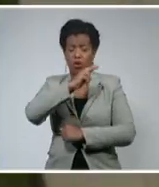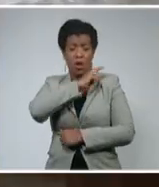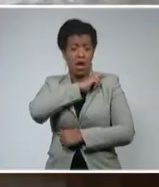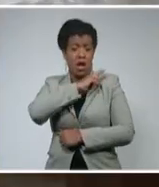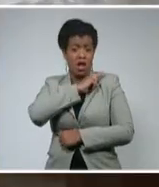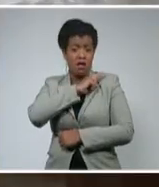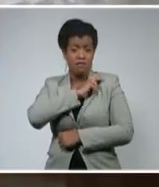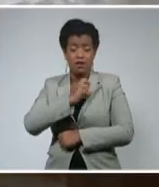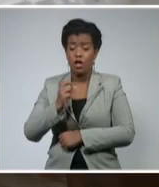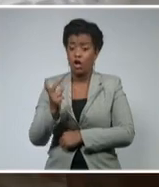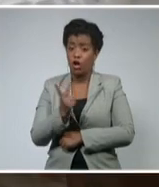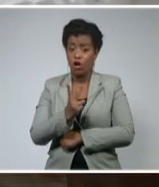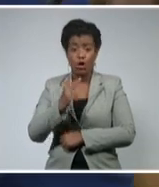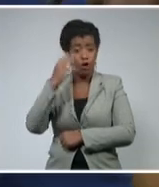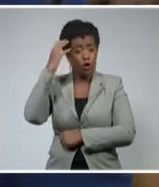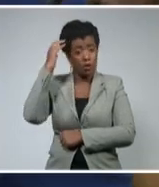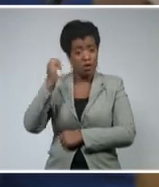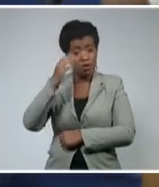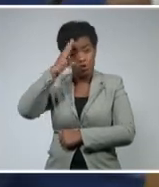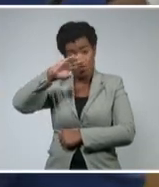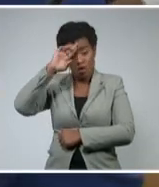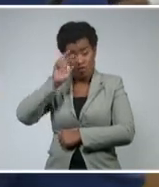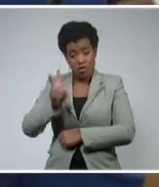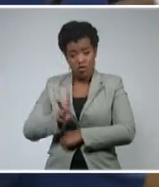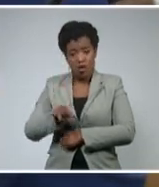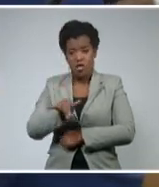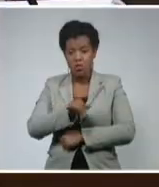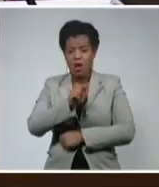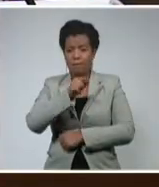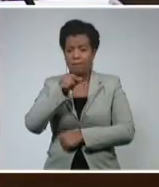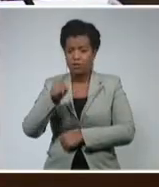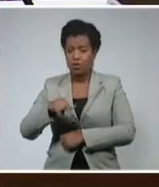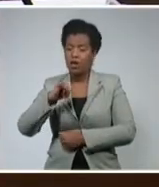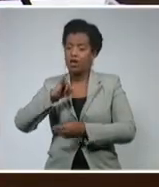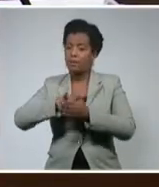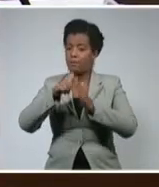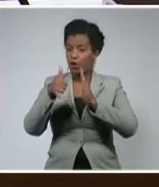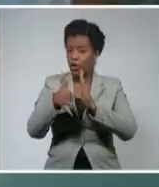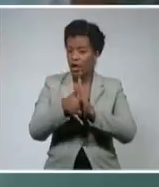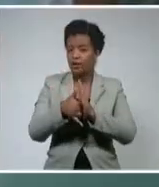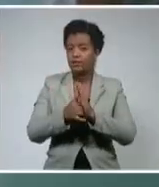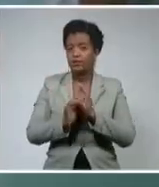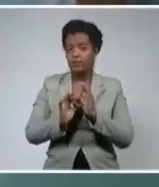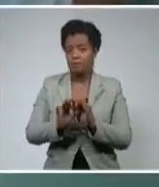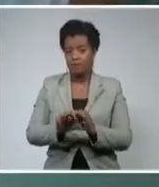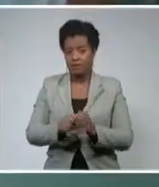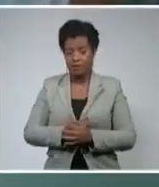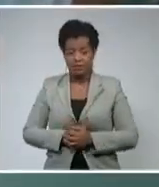de ambos gobiernos, así como representantes de los proyectos contenidos en la letra